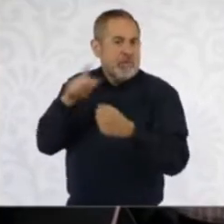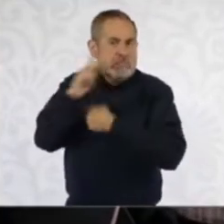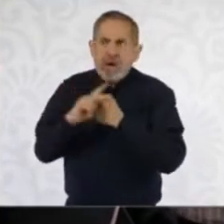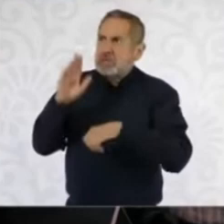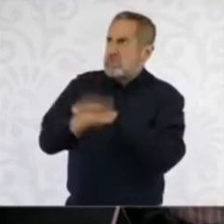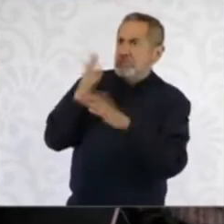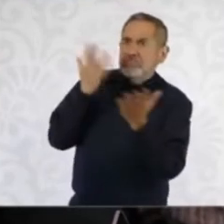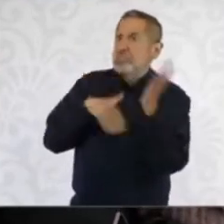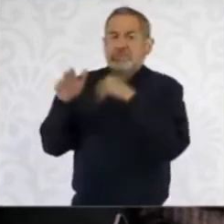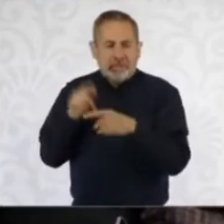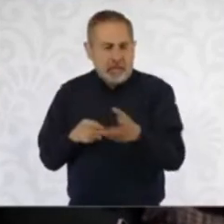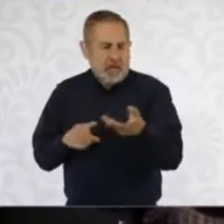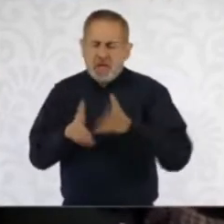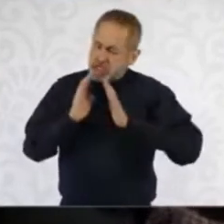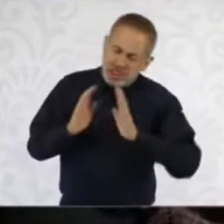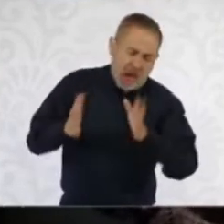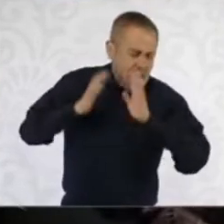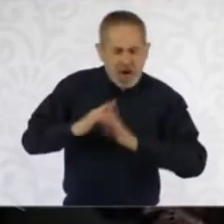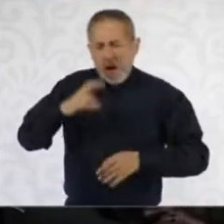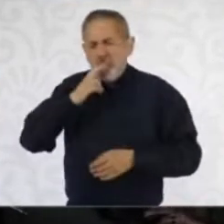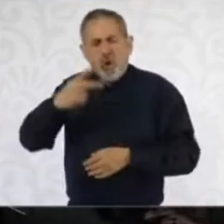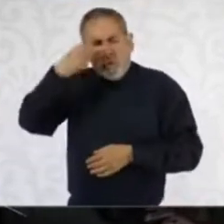y ya México ya entró al primer mundo.